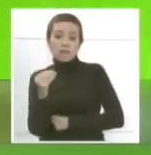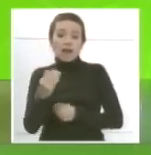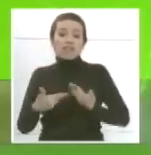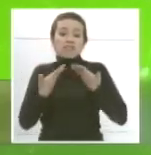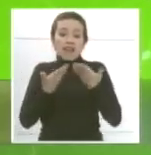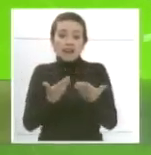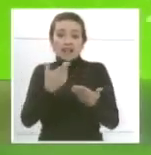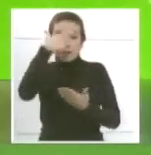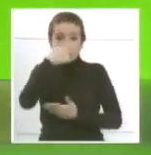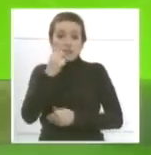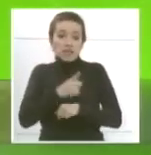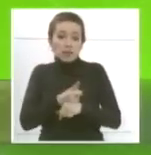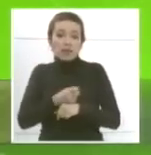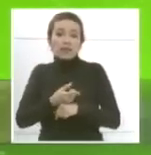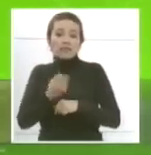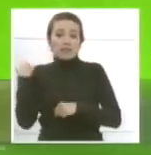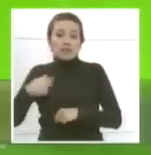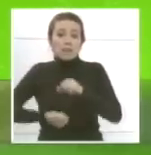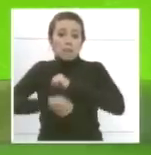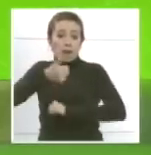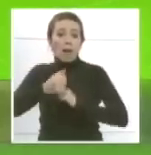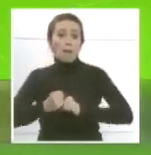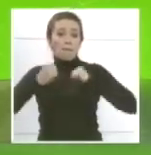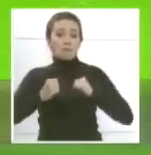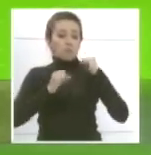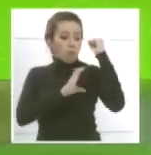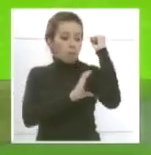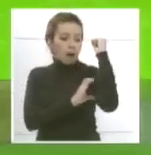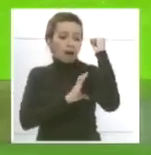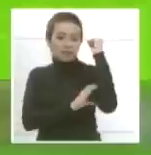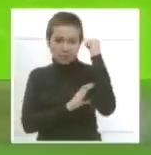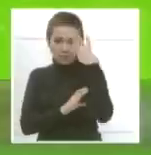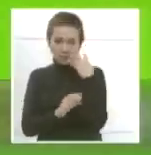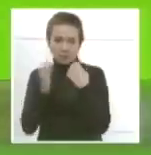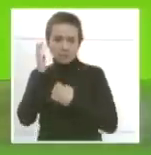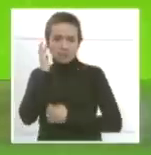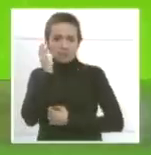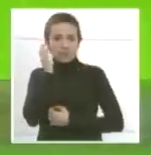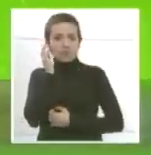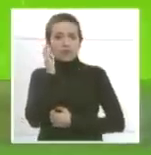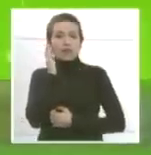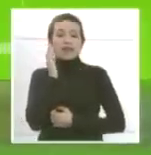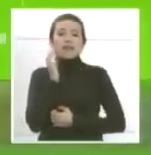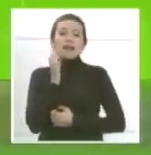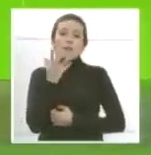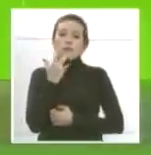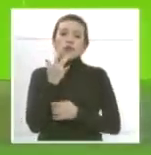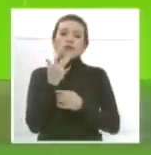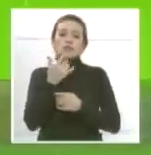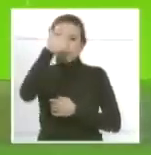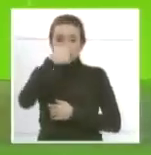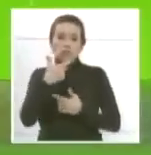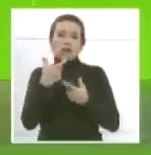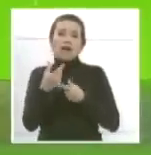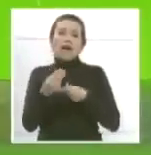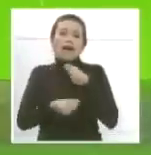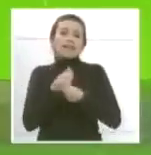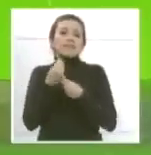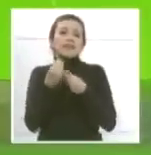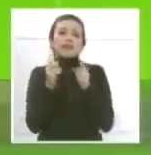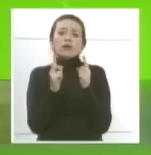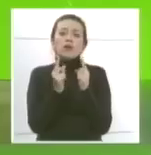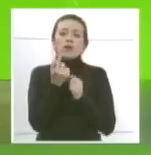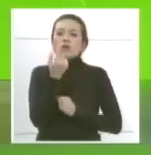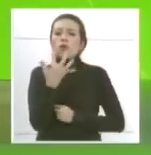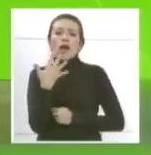muscular. Entonces, medicina física sin rehabilitación es mocha, es incompleta. ¿En qué consisten esos ejercicios